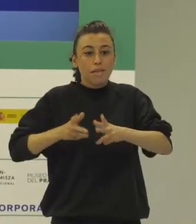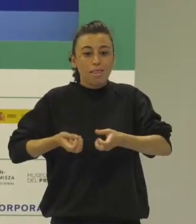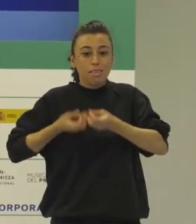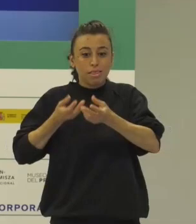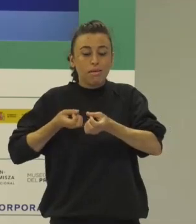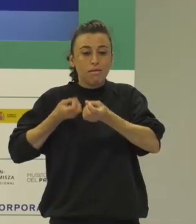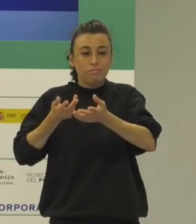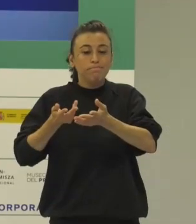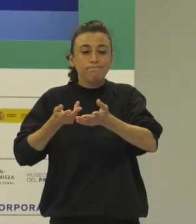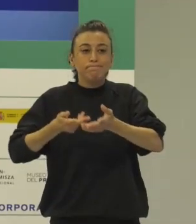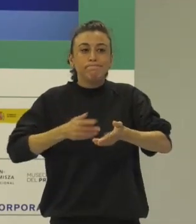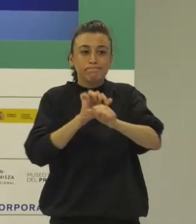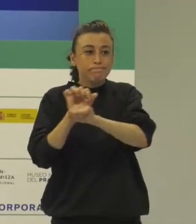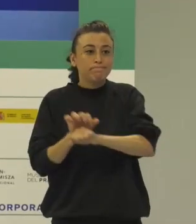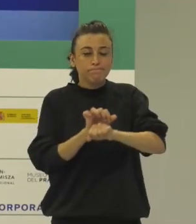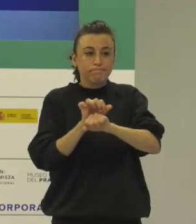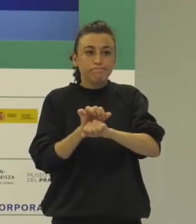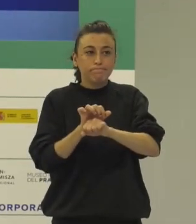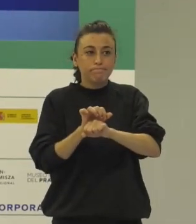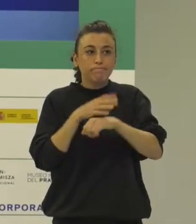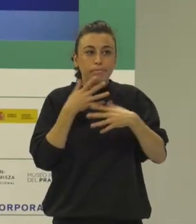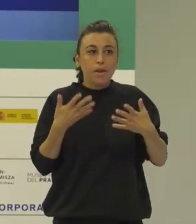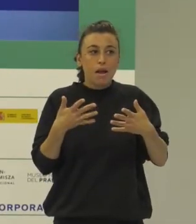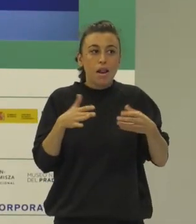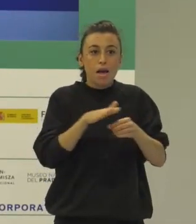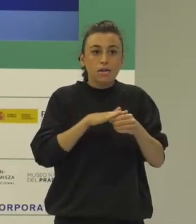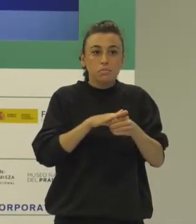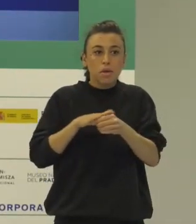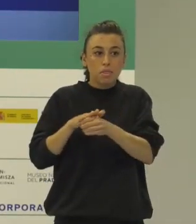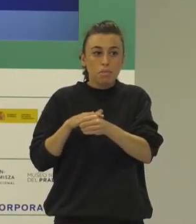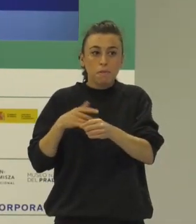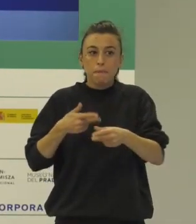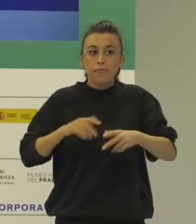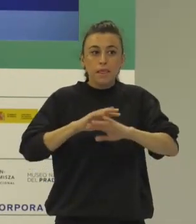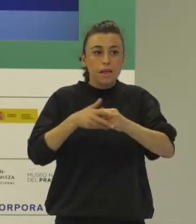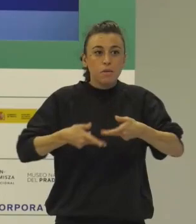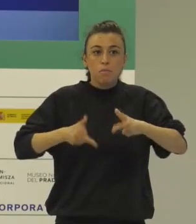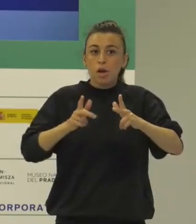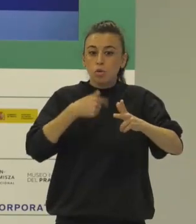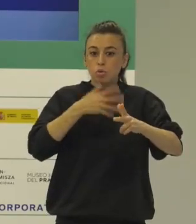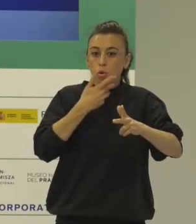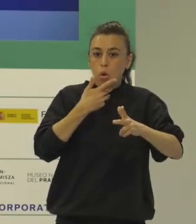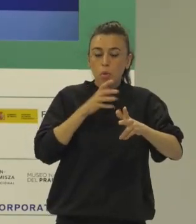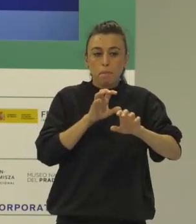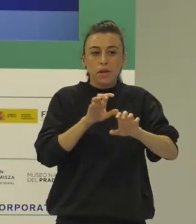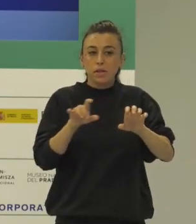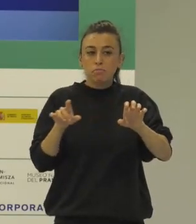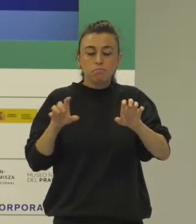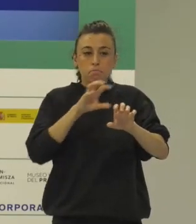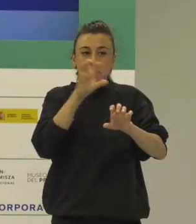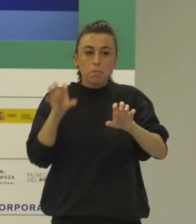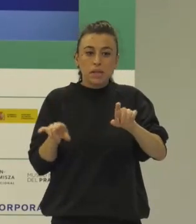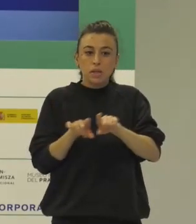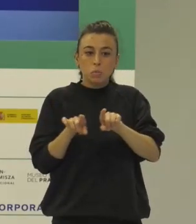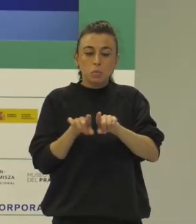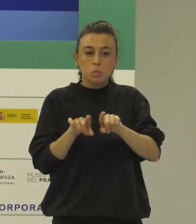cerrado casi todos los espacios democráticos que conocemos en países como los nuestros, porque no son democracias tampoco como las